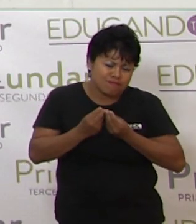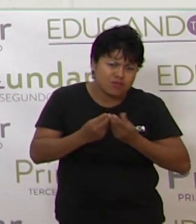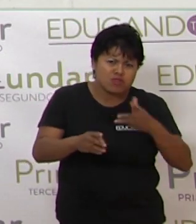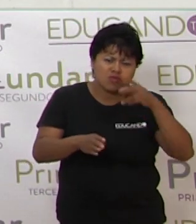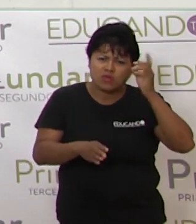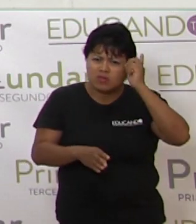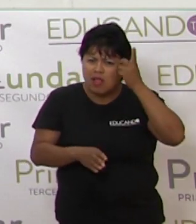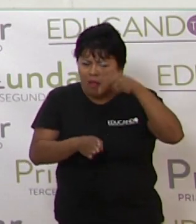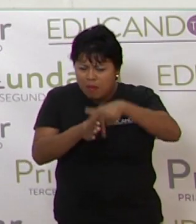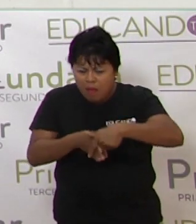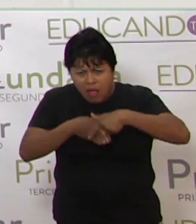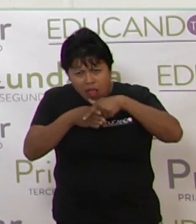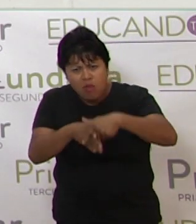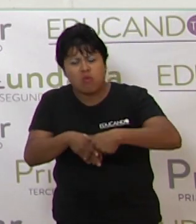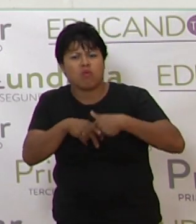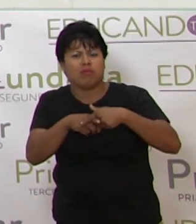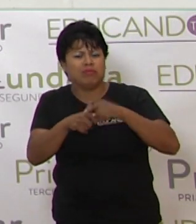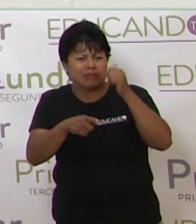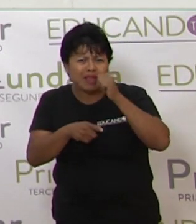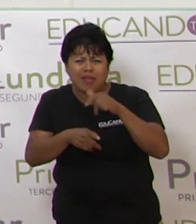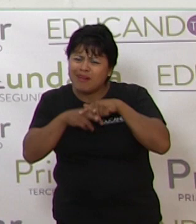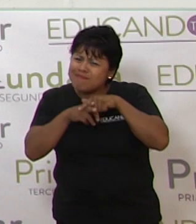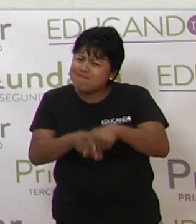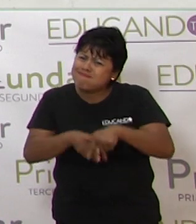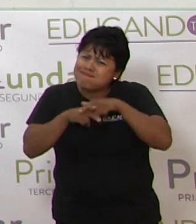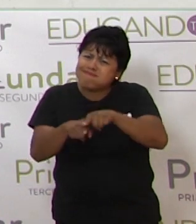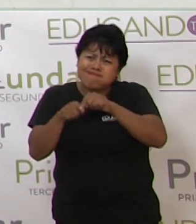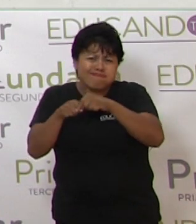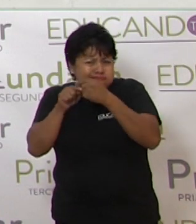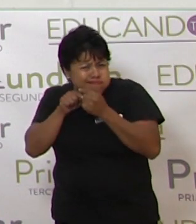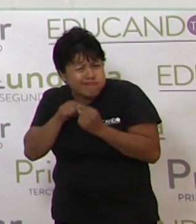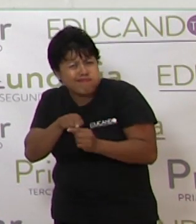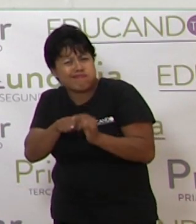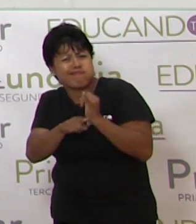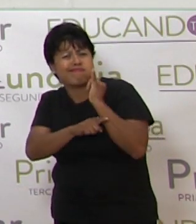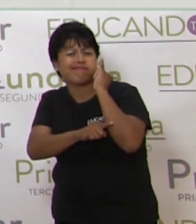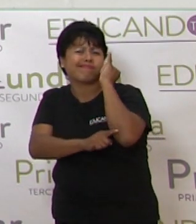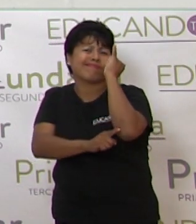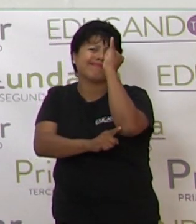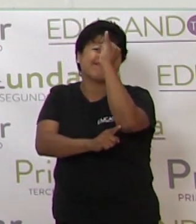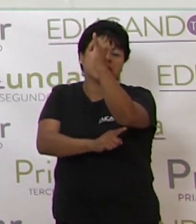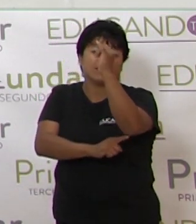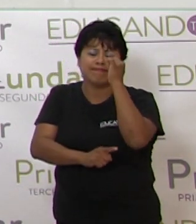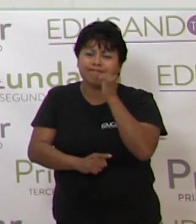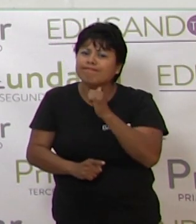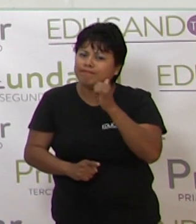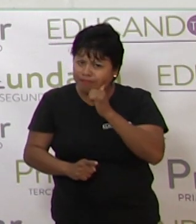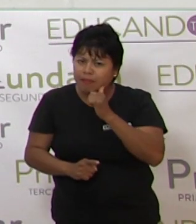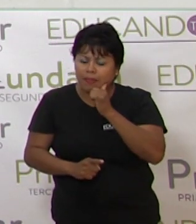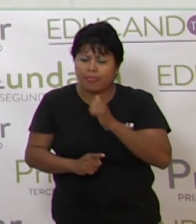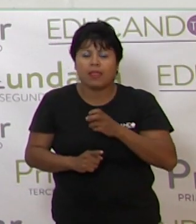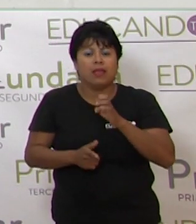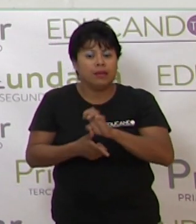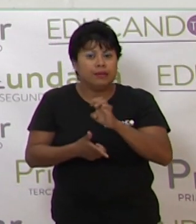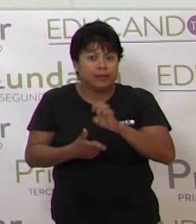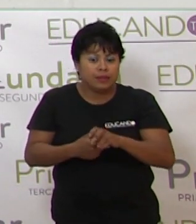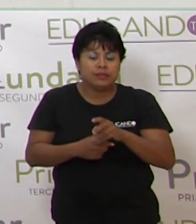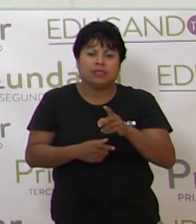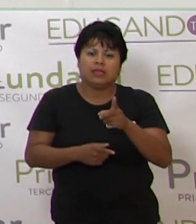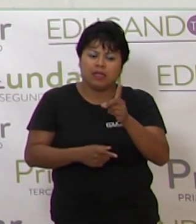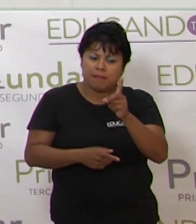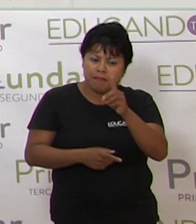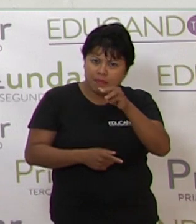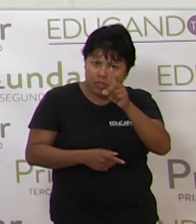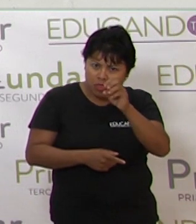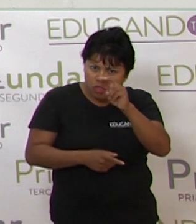caballos y cabalgaban por grandes extensiones de tierra. Y entonces don Miguel se